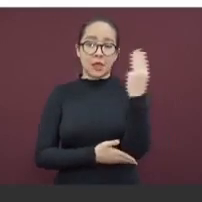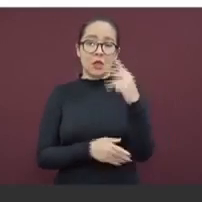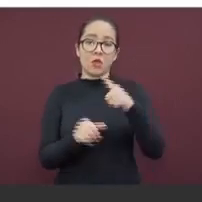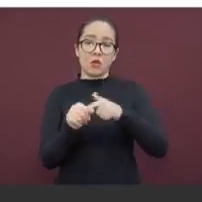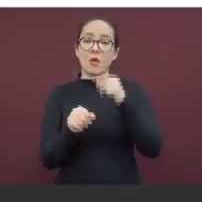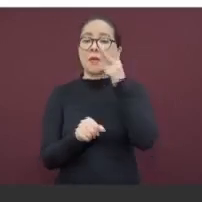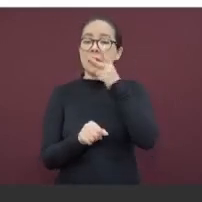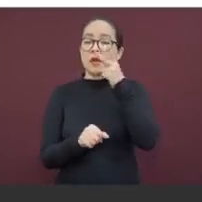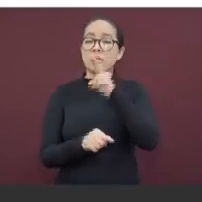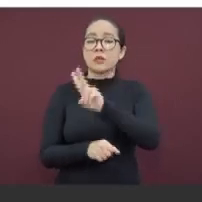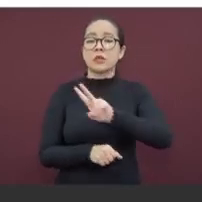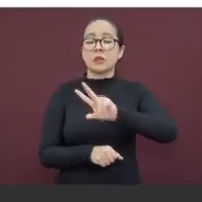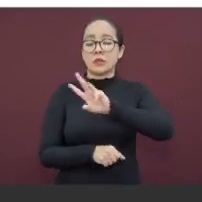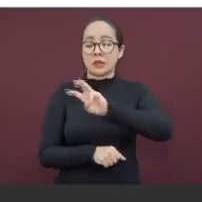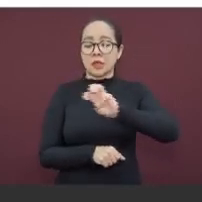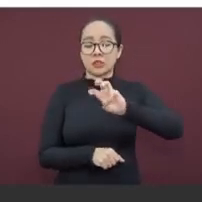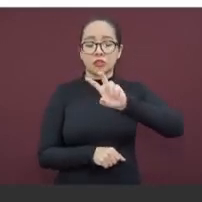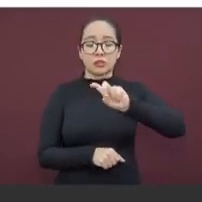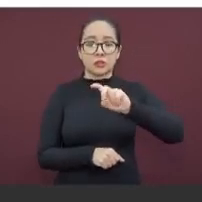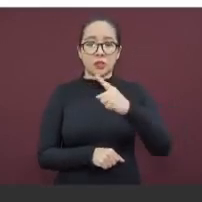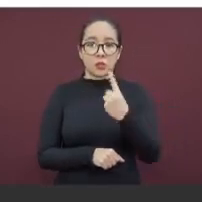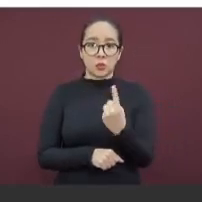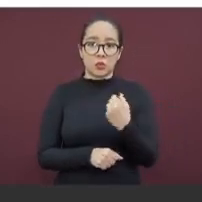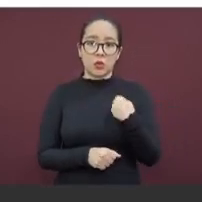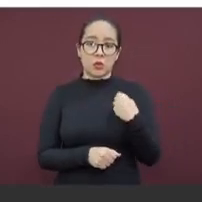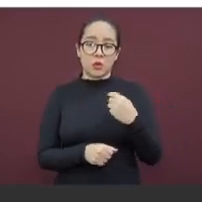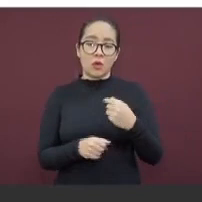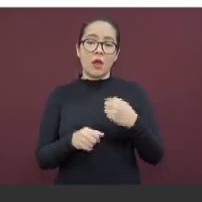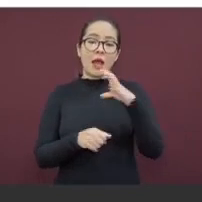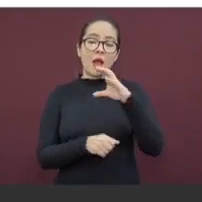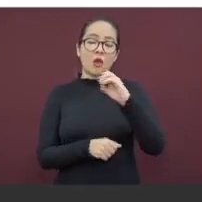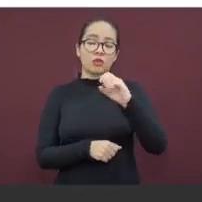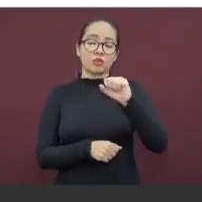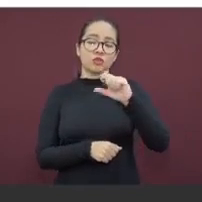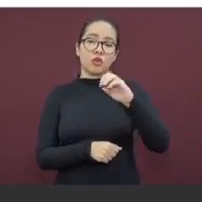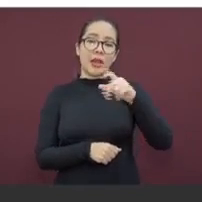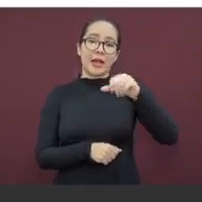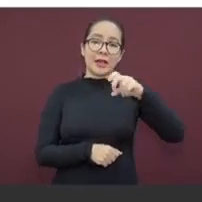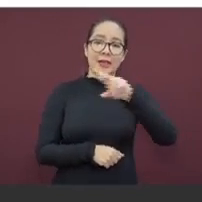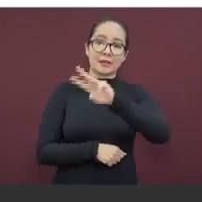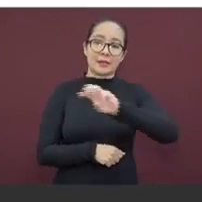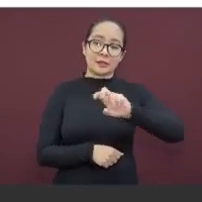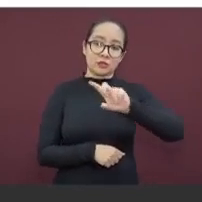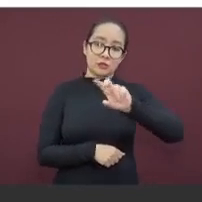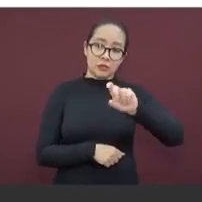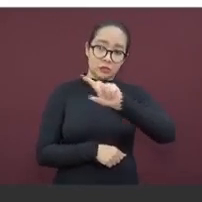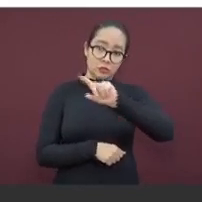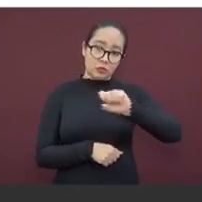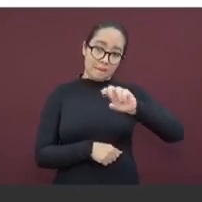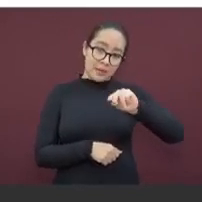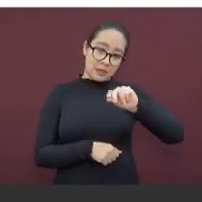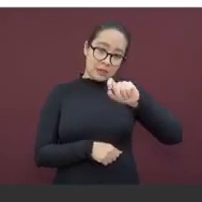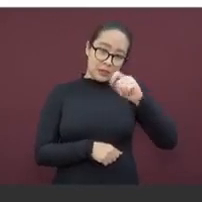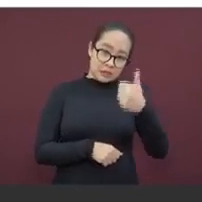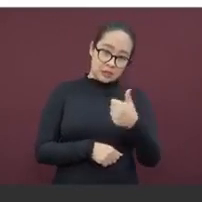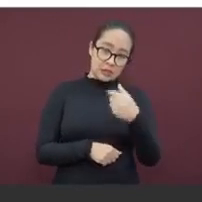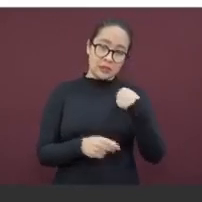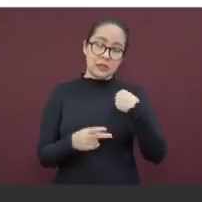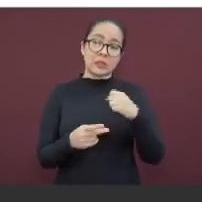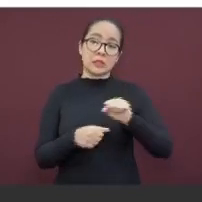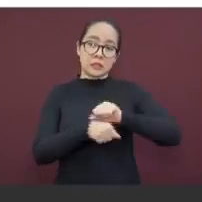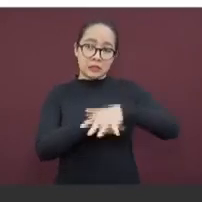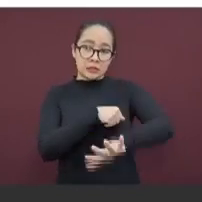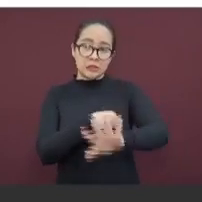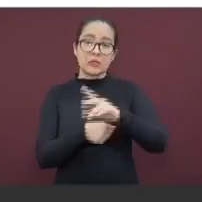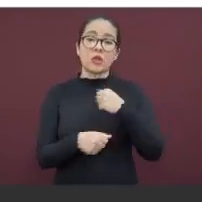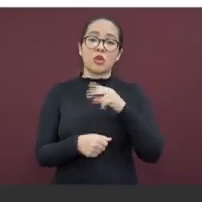331 en ladrillo cosoleacaque con 126 cosamaloapan 97 san andrés tuxtla